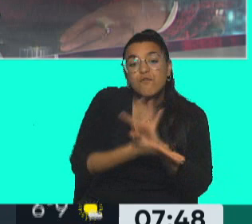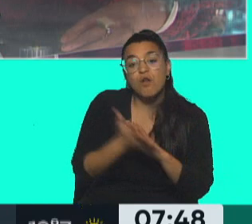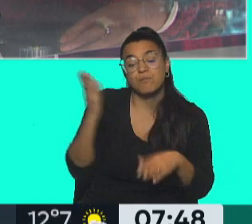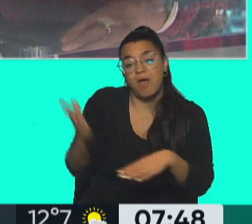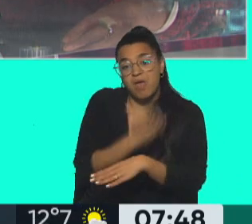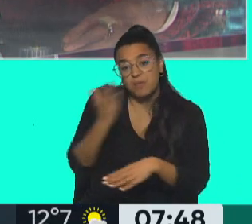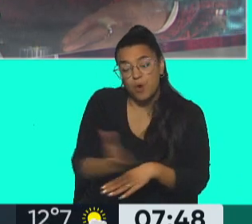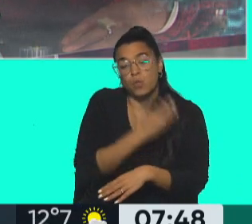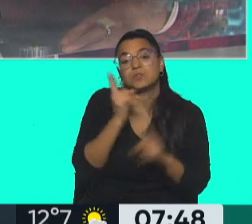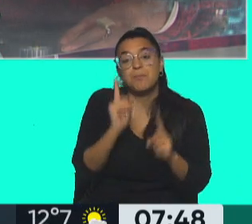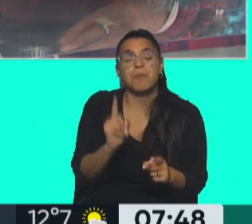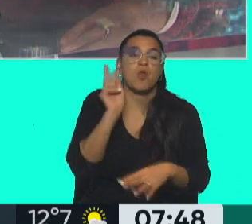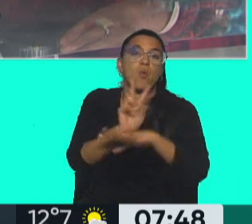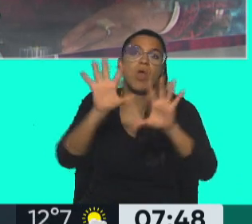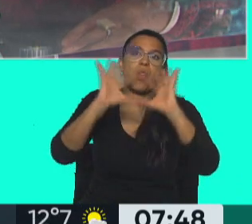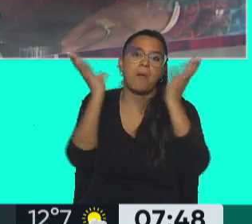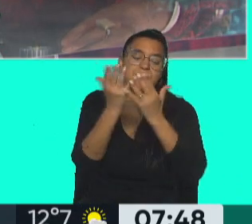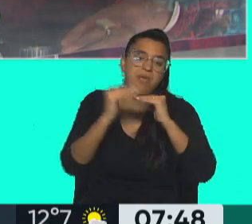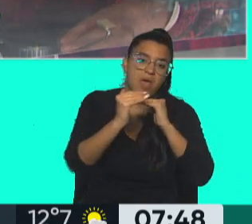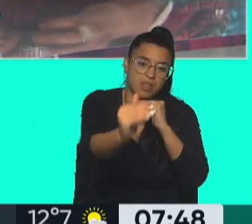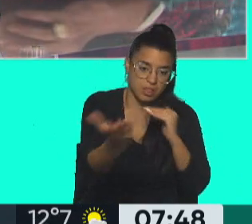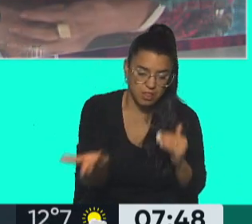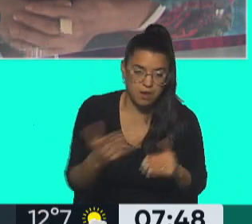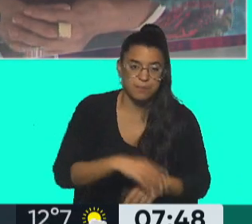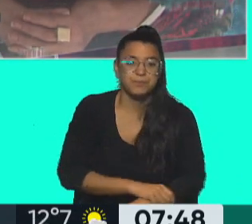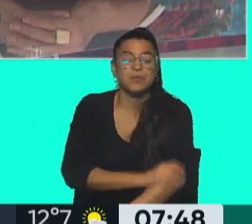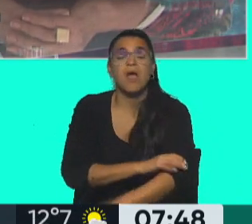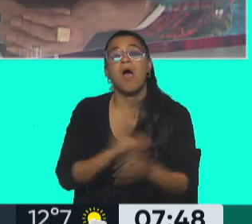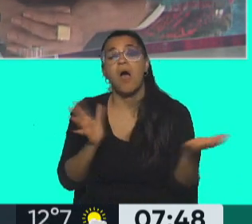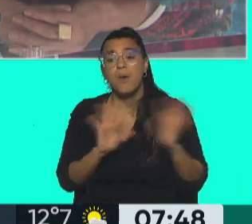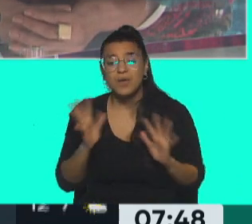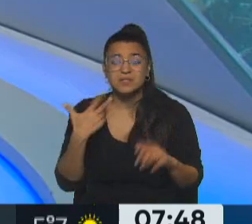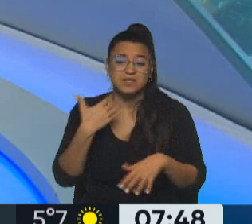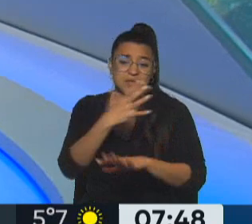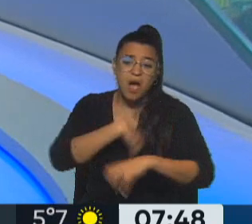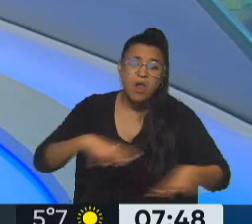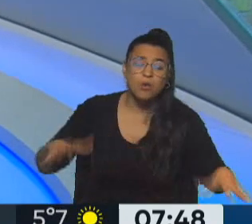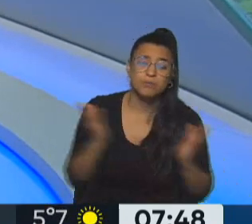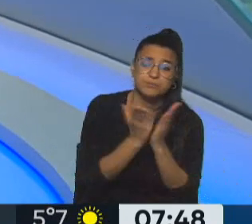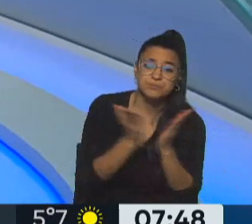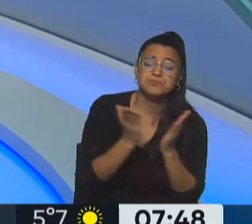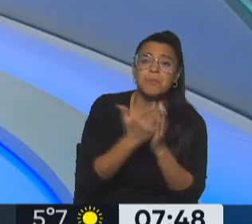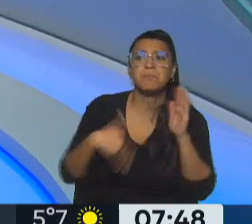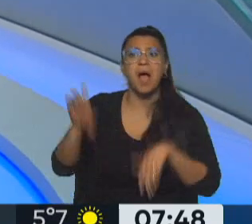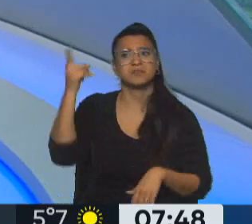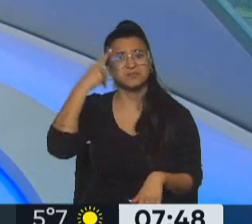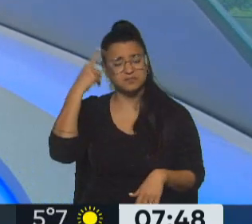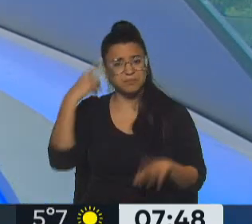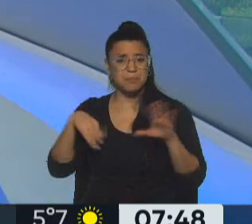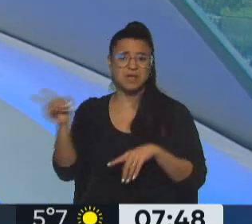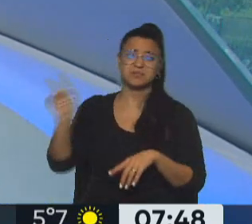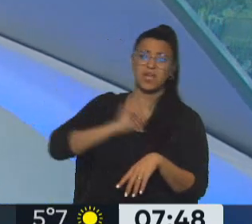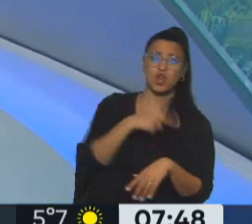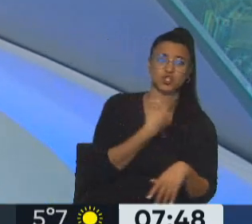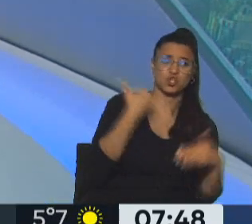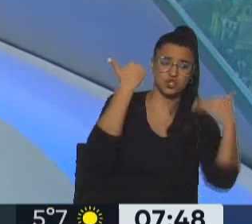sustentablemente cuidando el medio ambiente cuidando el planeta que a veces los chicos tienen muchísima más conciencia los chicos y las chicas no que que nosotros que somos un poco más